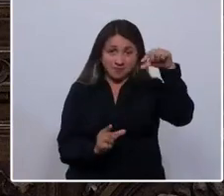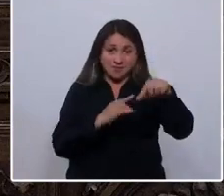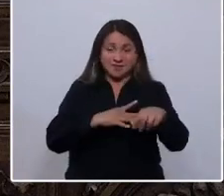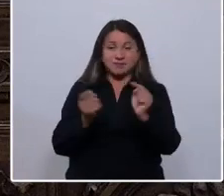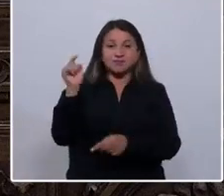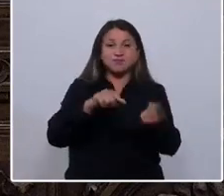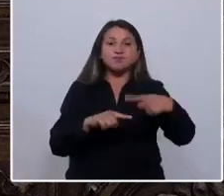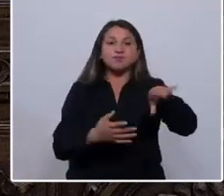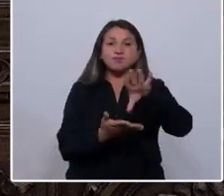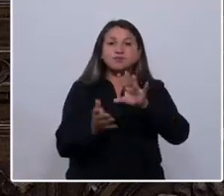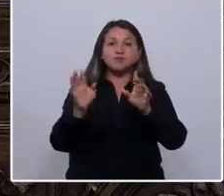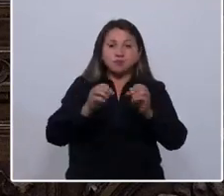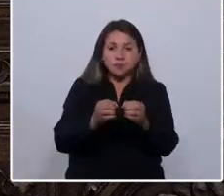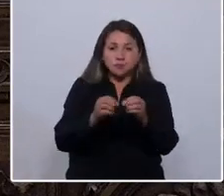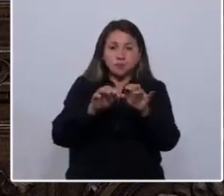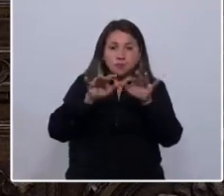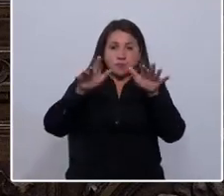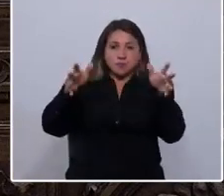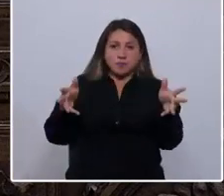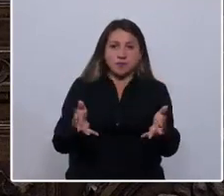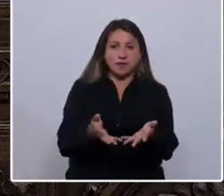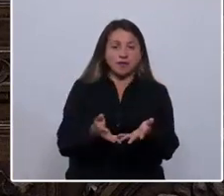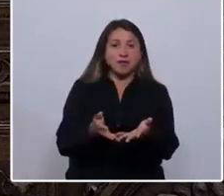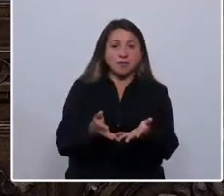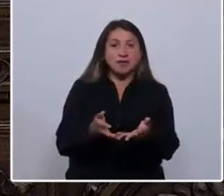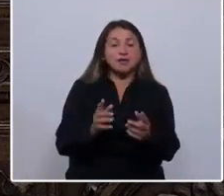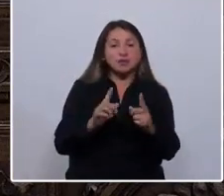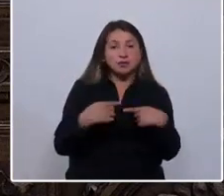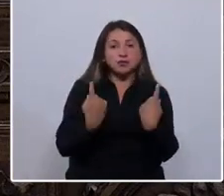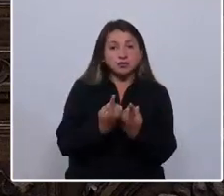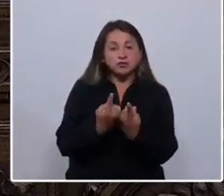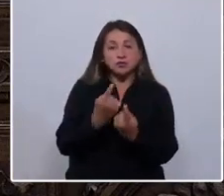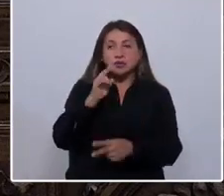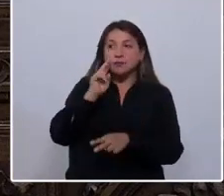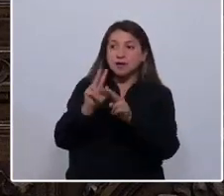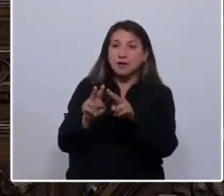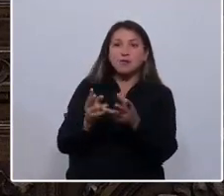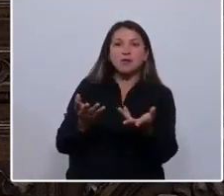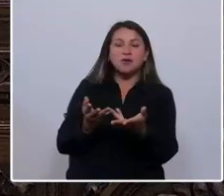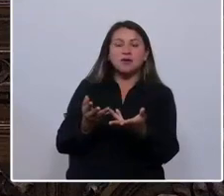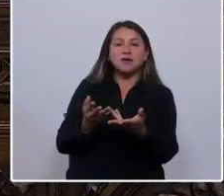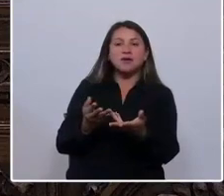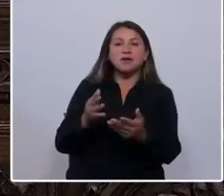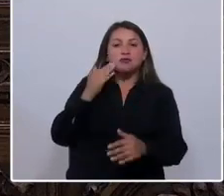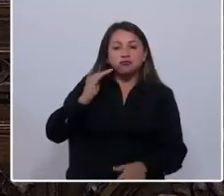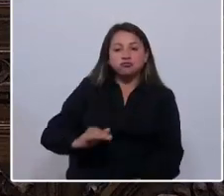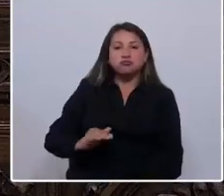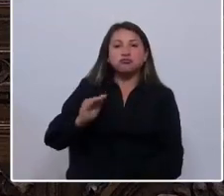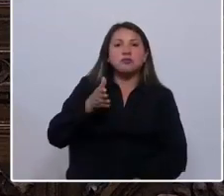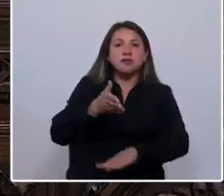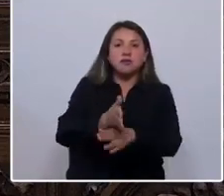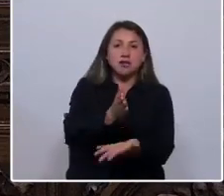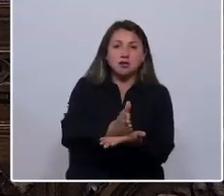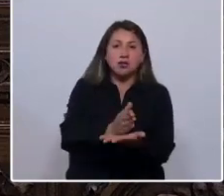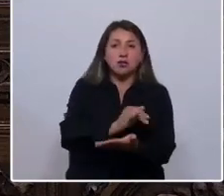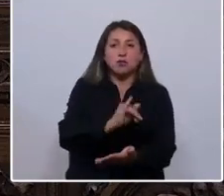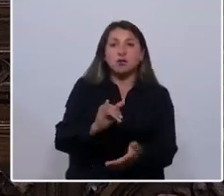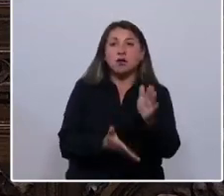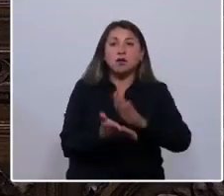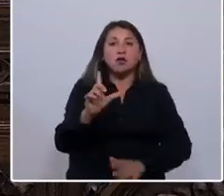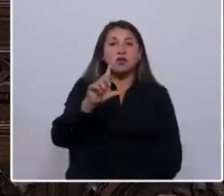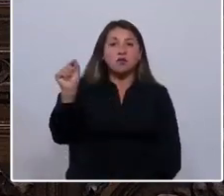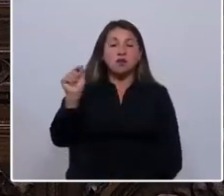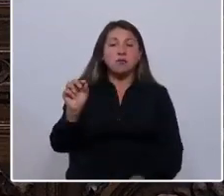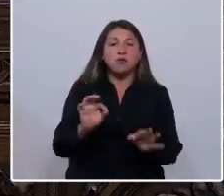a nuestra historia de poblamiento austral. Nosotras migramos a temprana edad para ir al colegio y luego migramos para estudiar en la